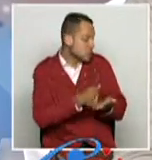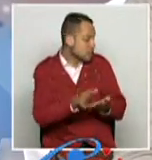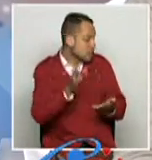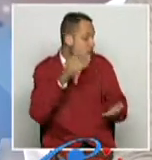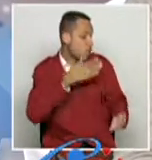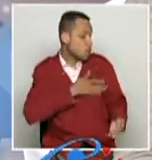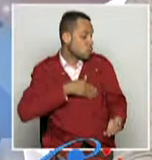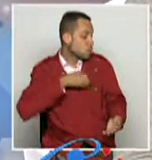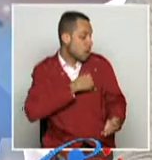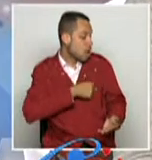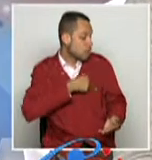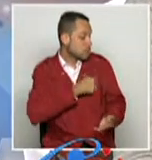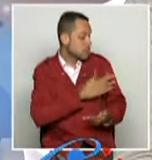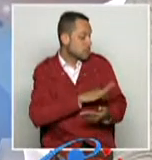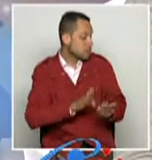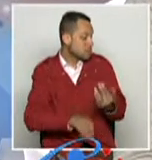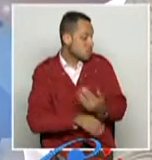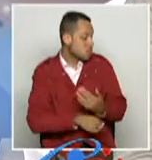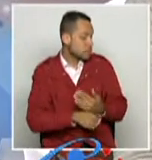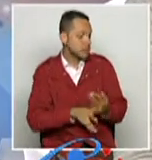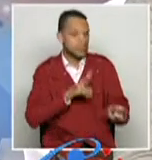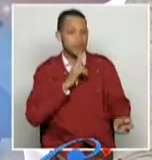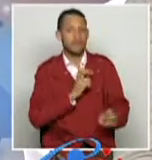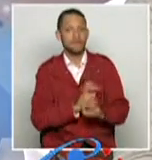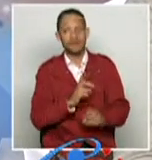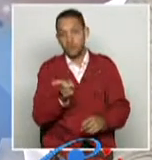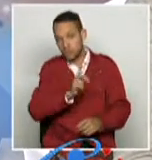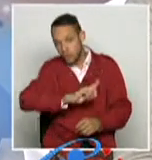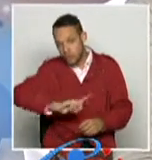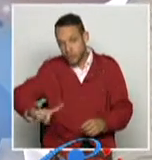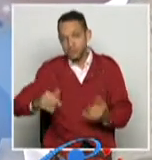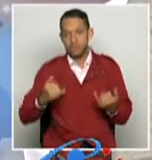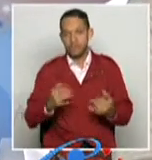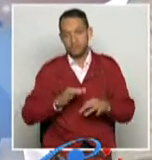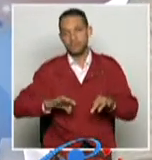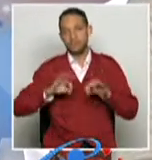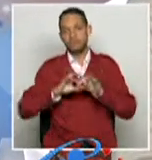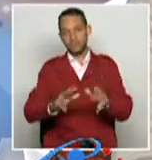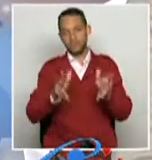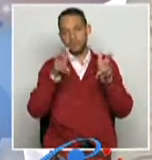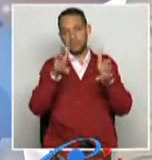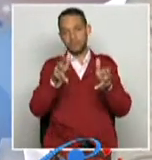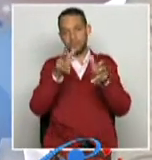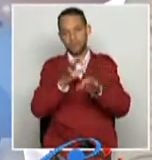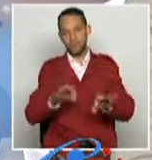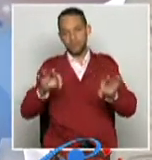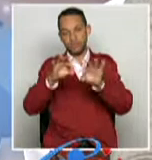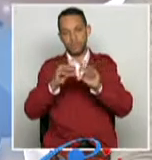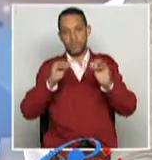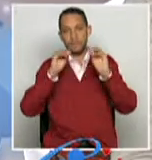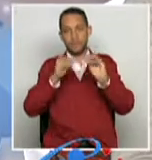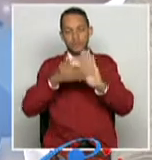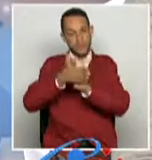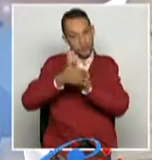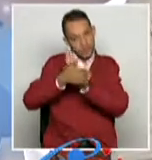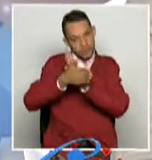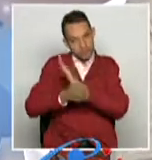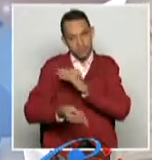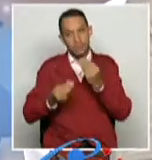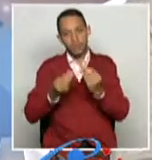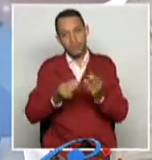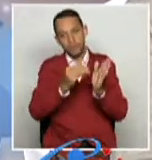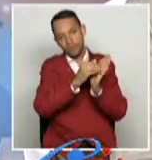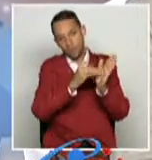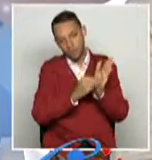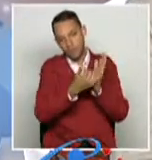pueden ayudar a las personas en el manejo de la enfermedad. Y eso es básicamente lo que queremos con estos programas, contar que hay muchas